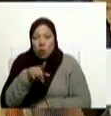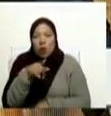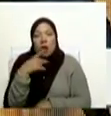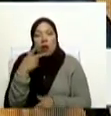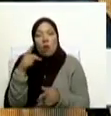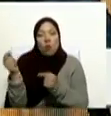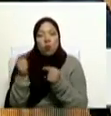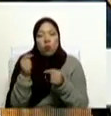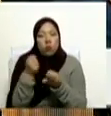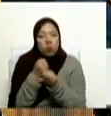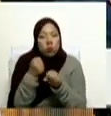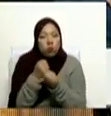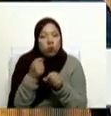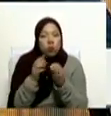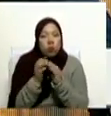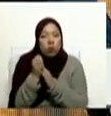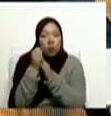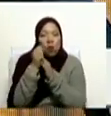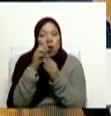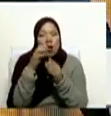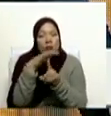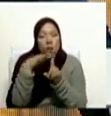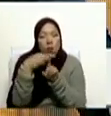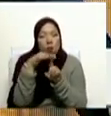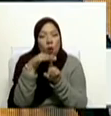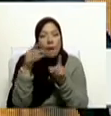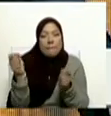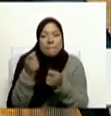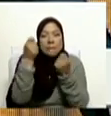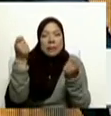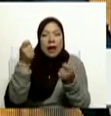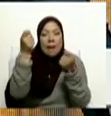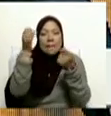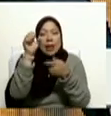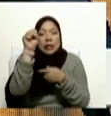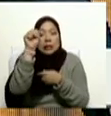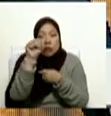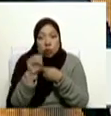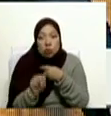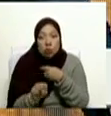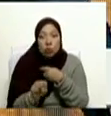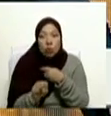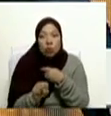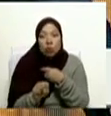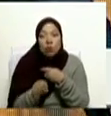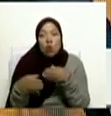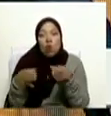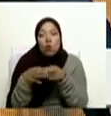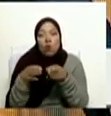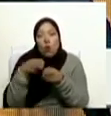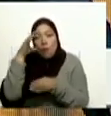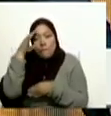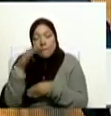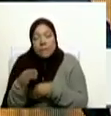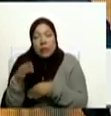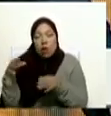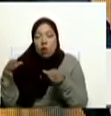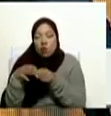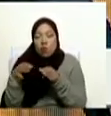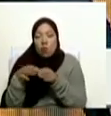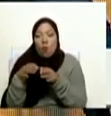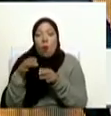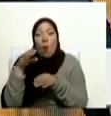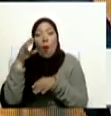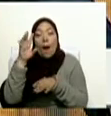relevancia cuando se le mira en el contexto de la campaña del sur ante los reveses que experimentó el ejército realista en el año 1822